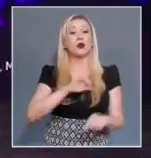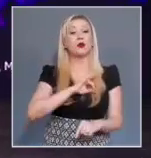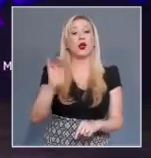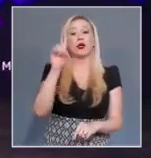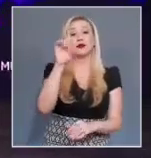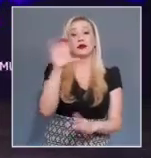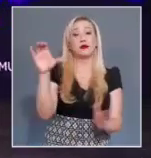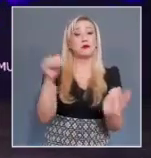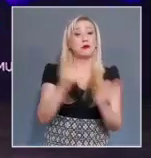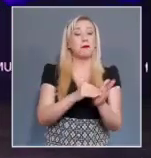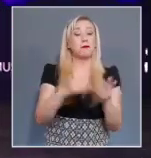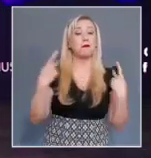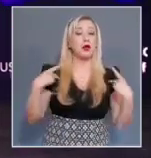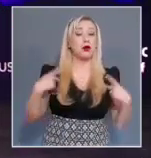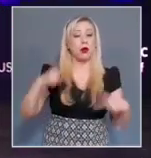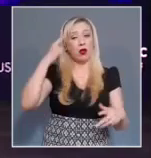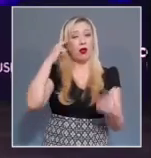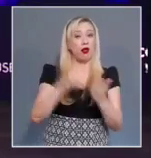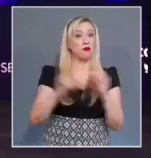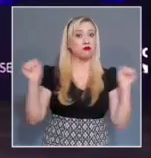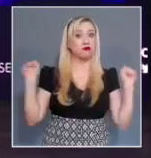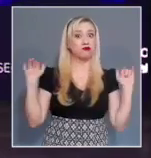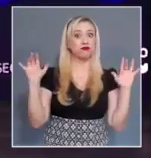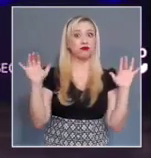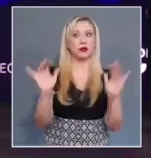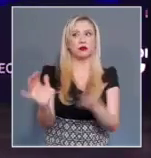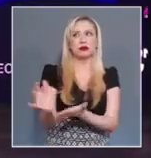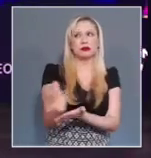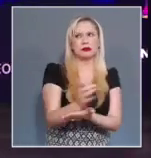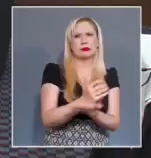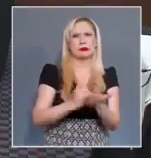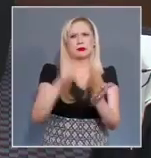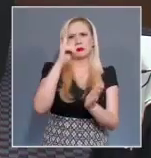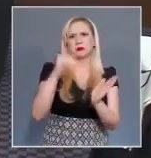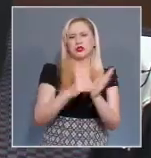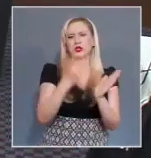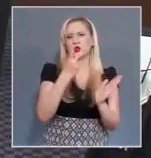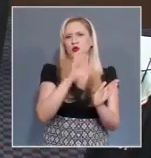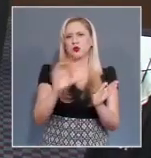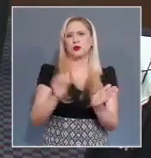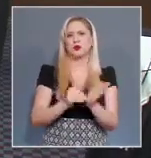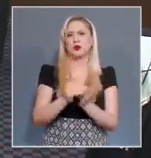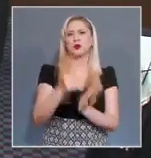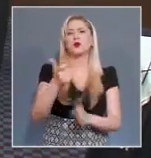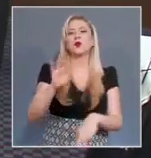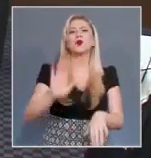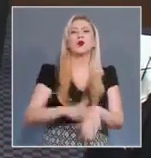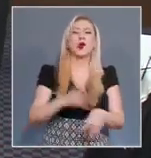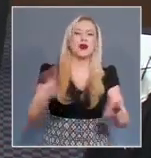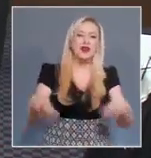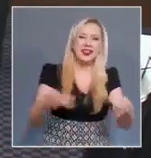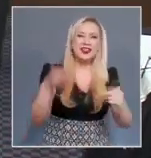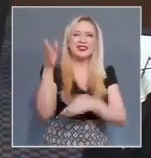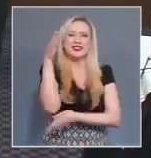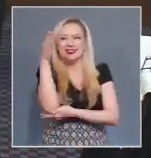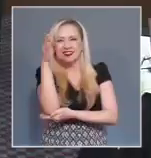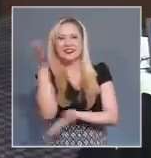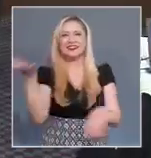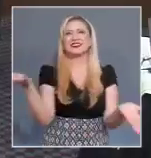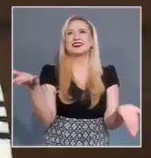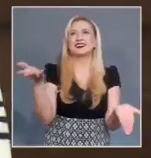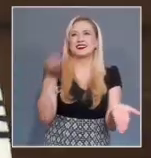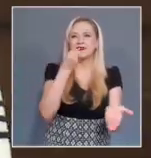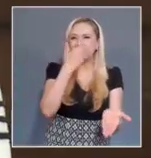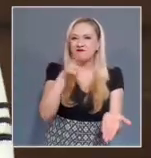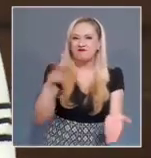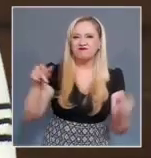y una derrama económica de 1.200 millones de pesos. Para fomentar el respeto, la inclusión y el reconocimiento